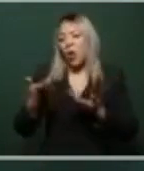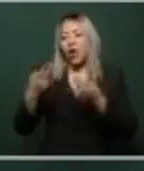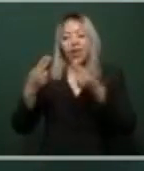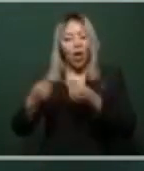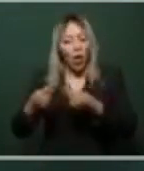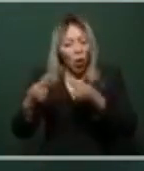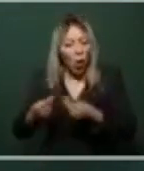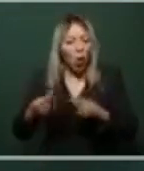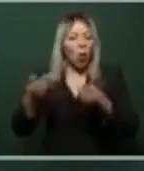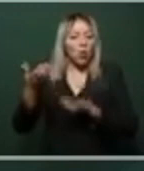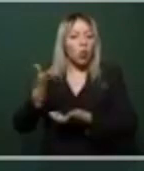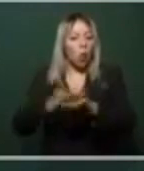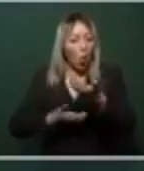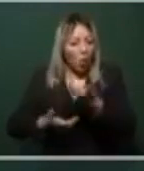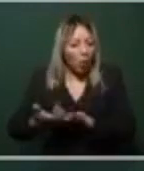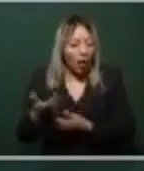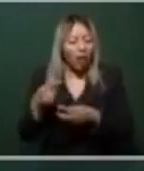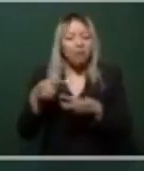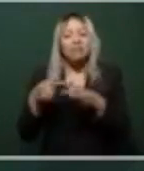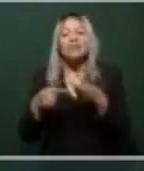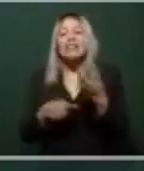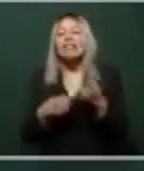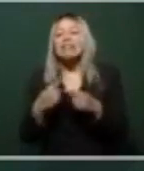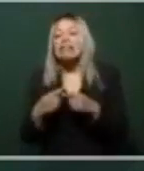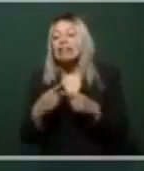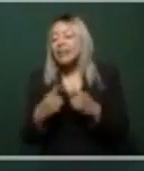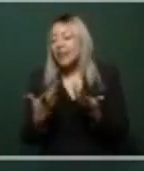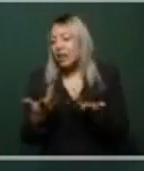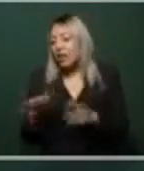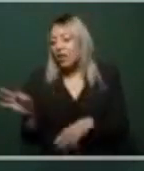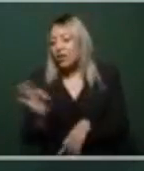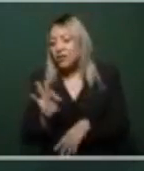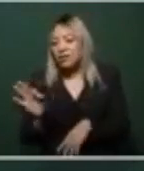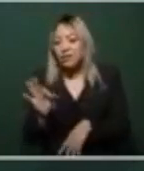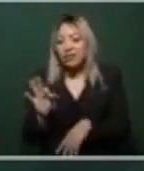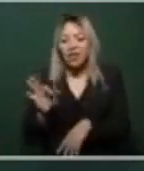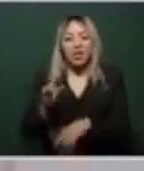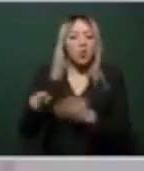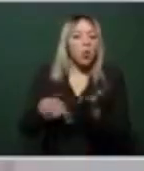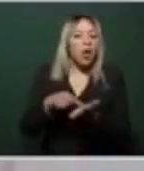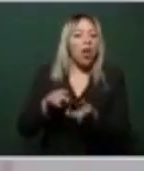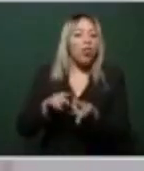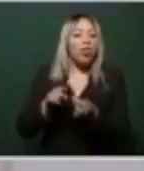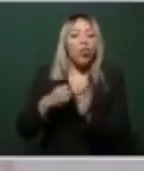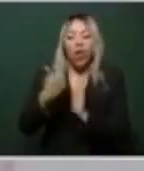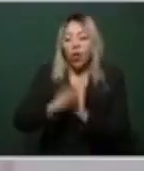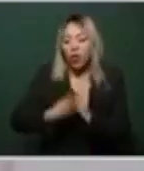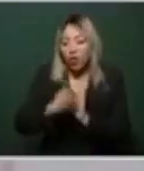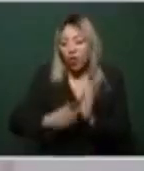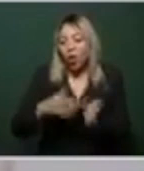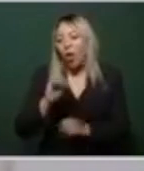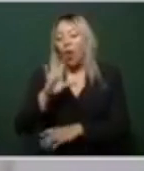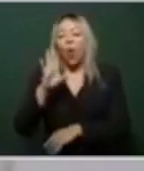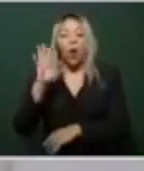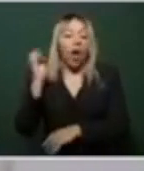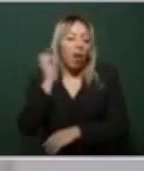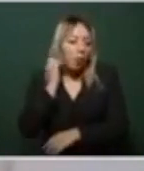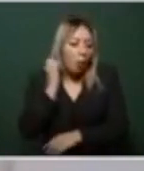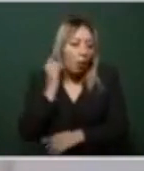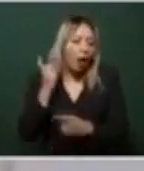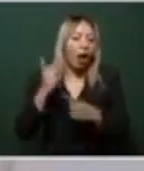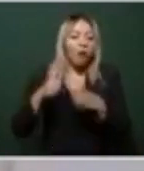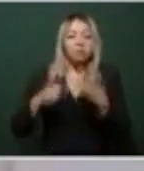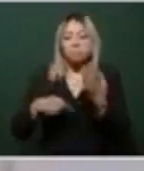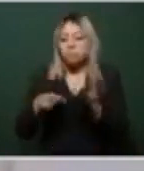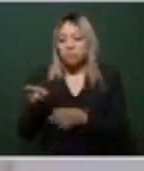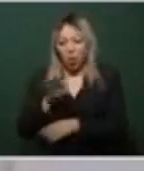qué empresa, qué despacho de contadores, de abogados,